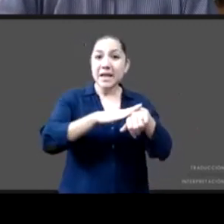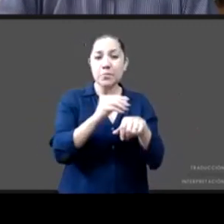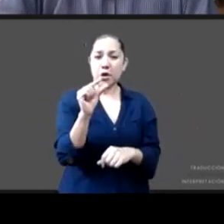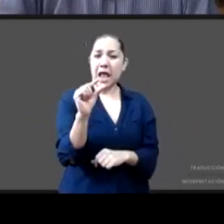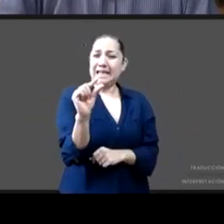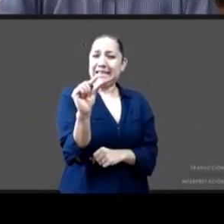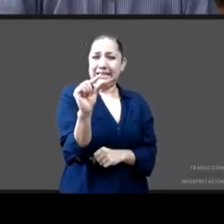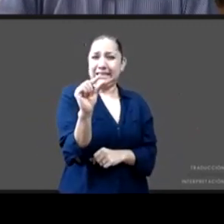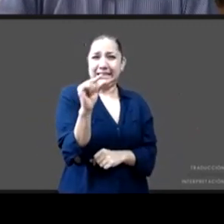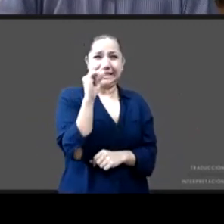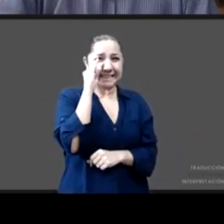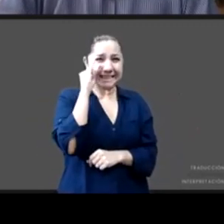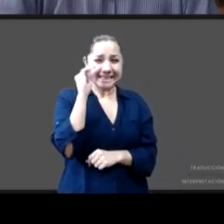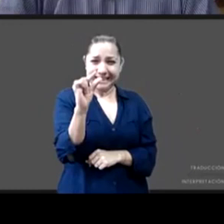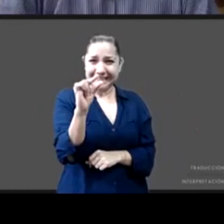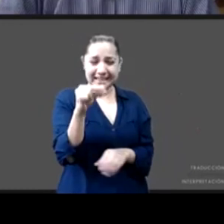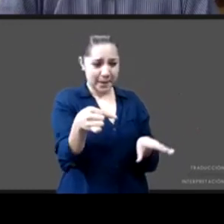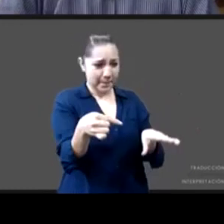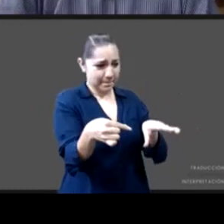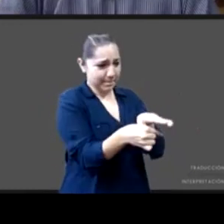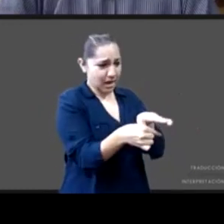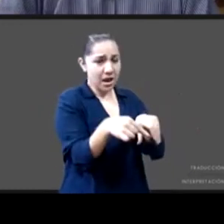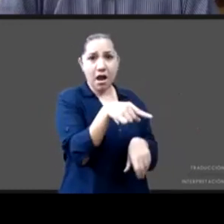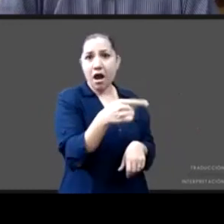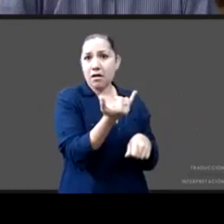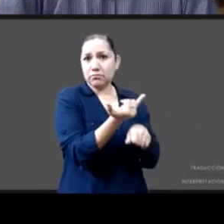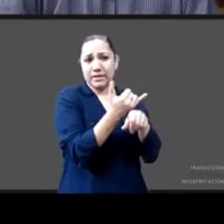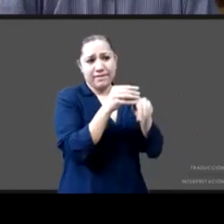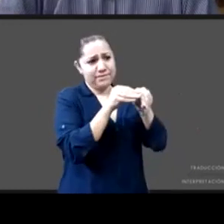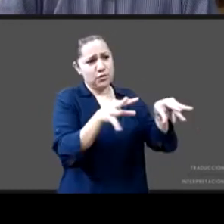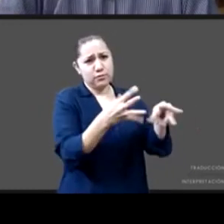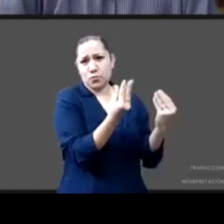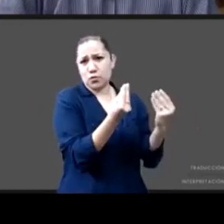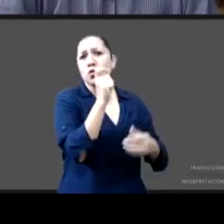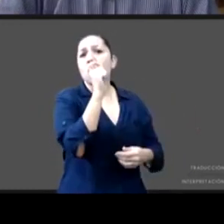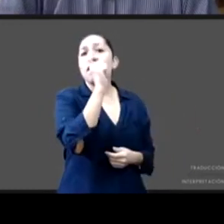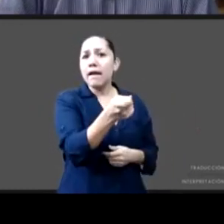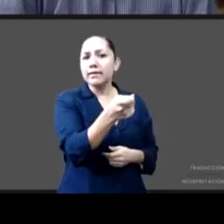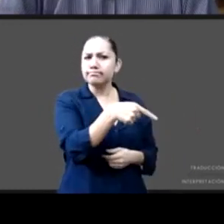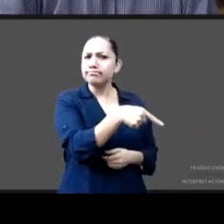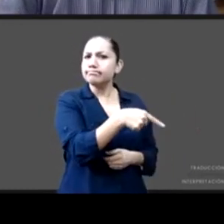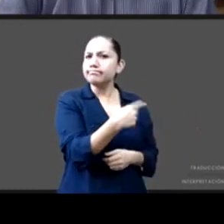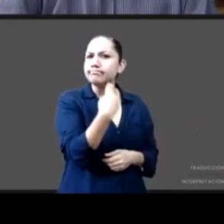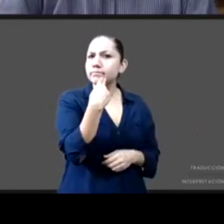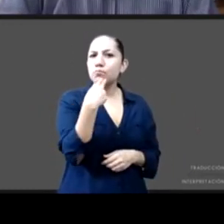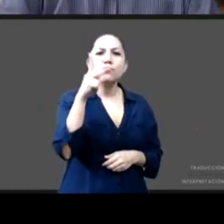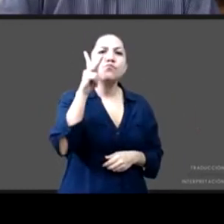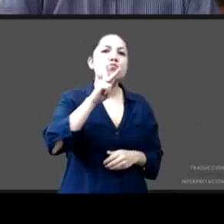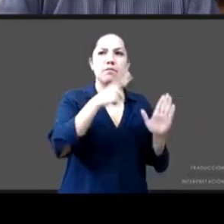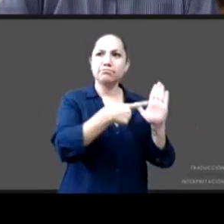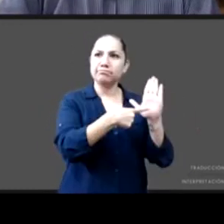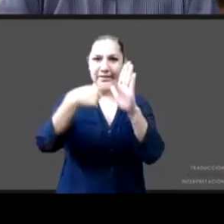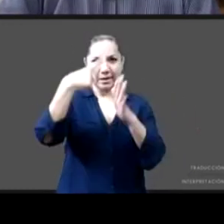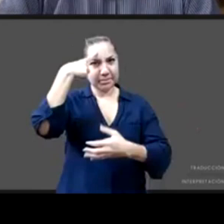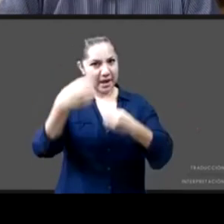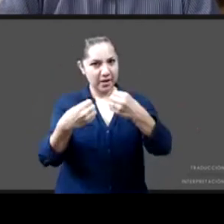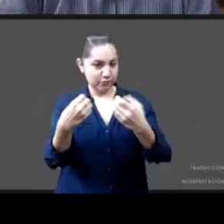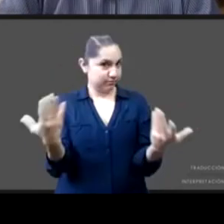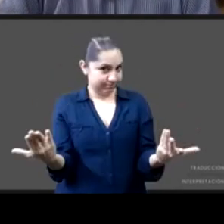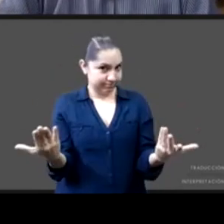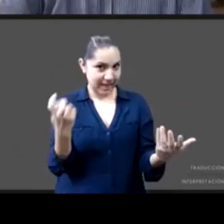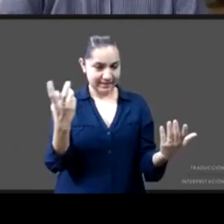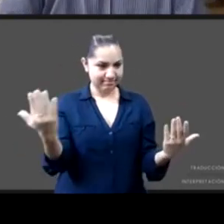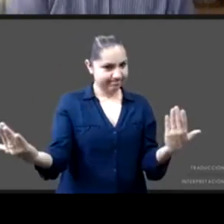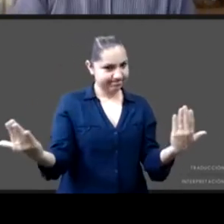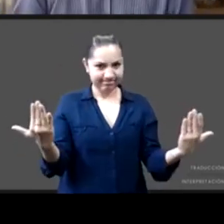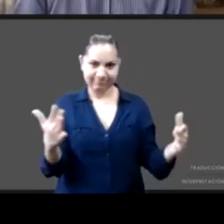puede tener miles de información que nos van a servir dentro de un proceso judicial. Entonces, yo con esto finalizo. Cuenten con el ICMEC,